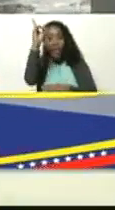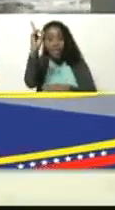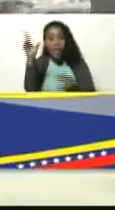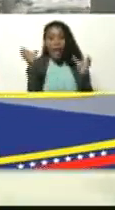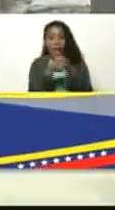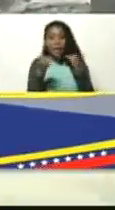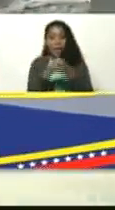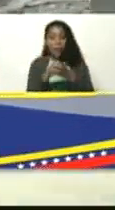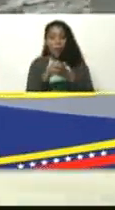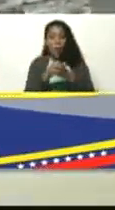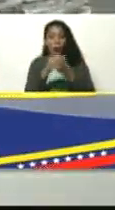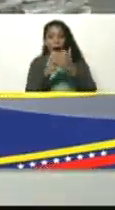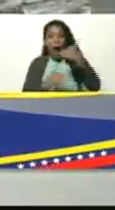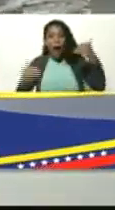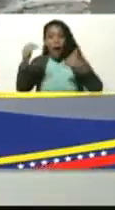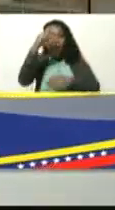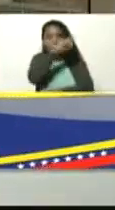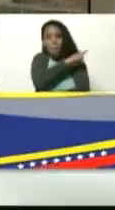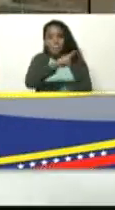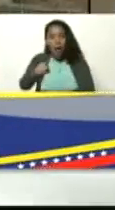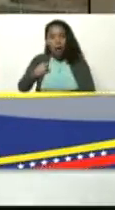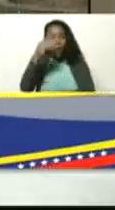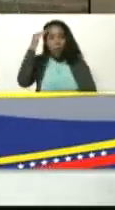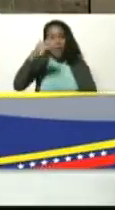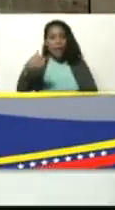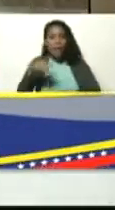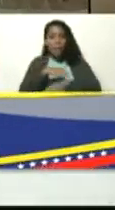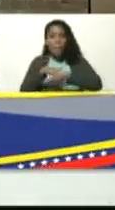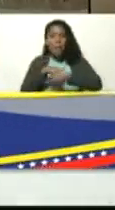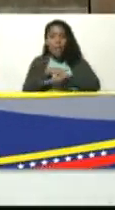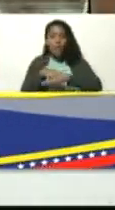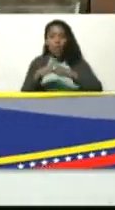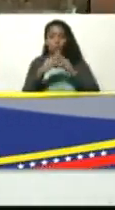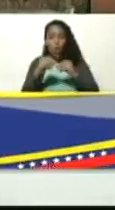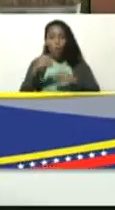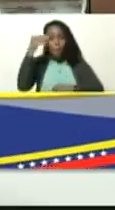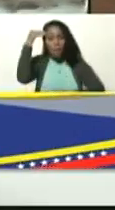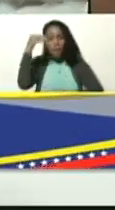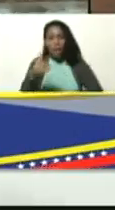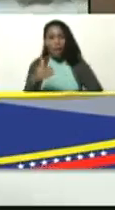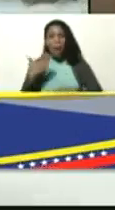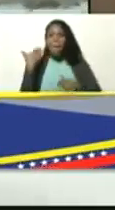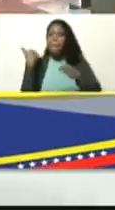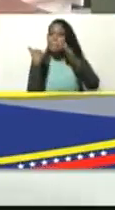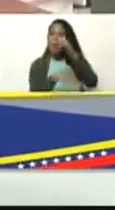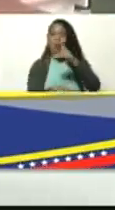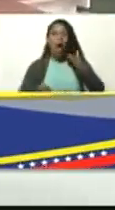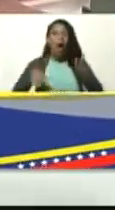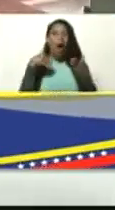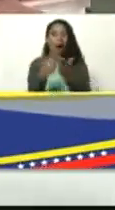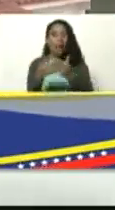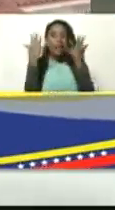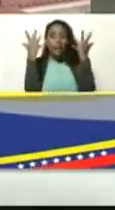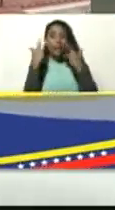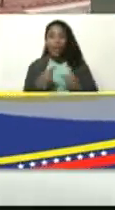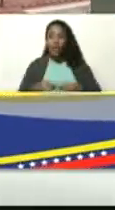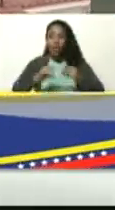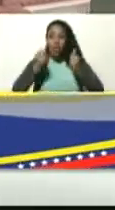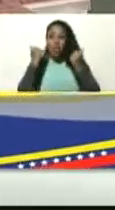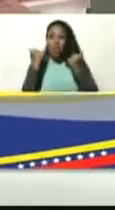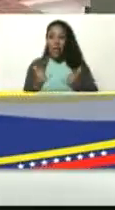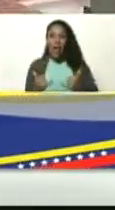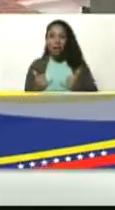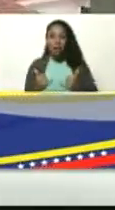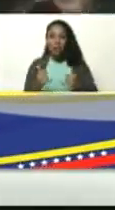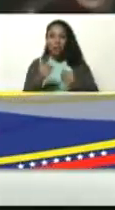equipo, al alto mando militar, al ministro Ceballos, todo el equipo, vámonos al Castaño inmediatamente. Ya había